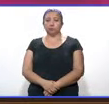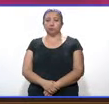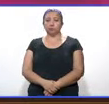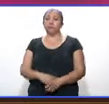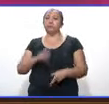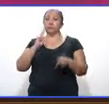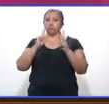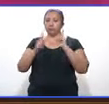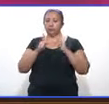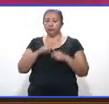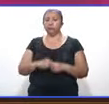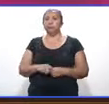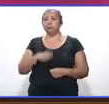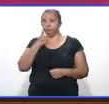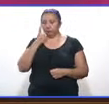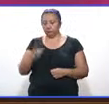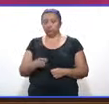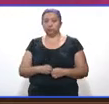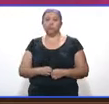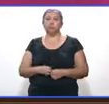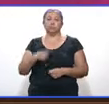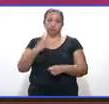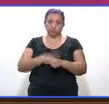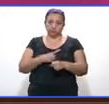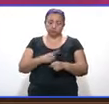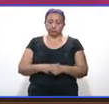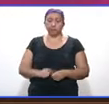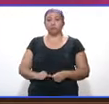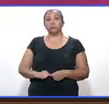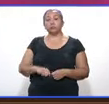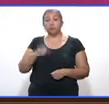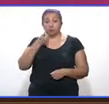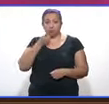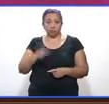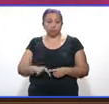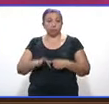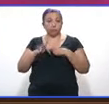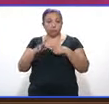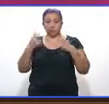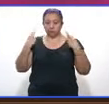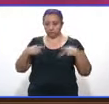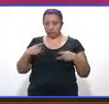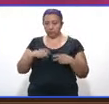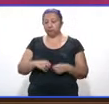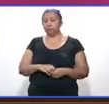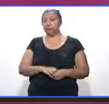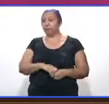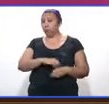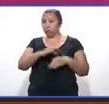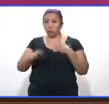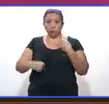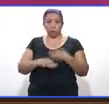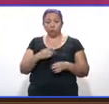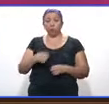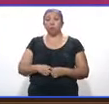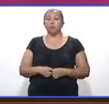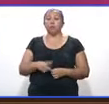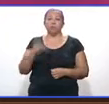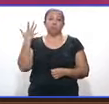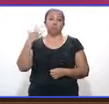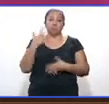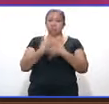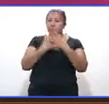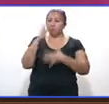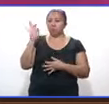Le platico que la endometriosis es una enfermedad con alta prevalencia entre la población general de todo el mundo, entre un 10 a un